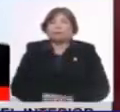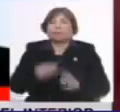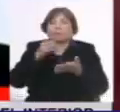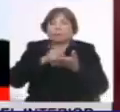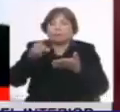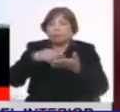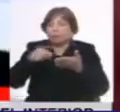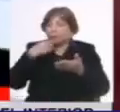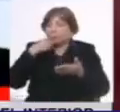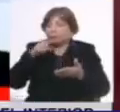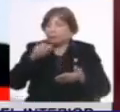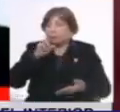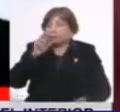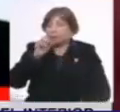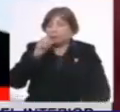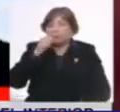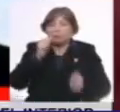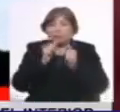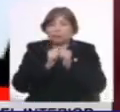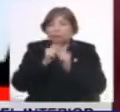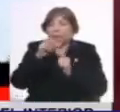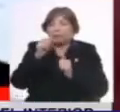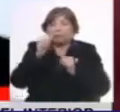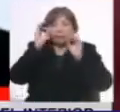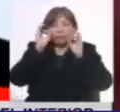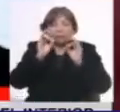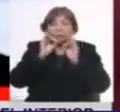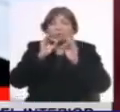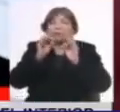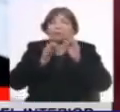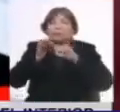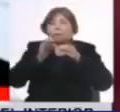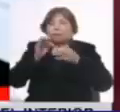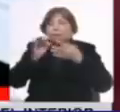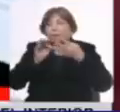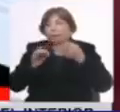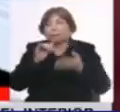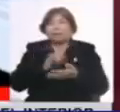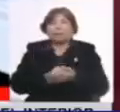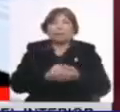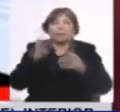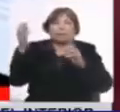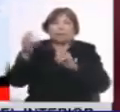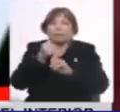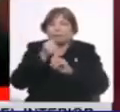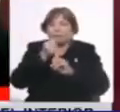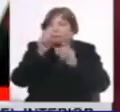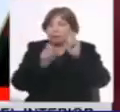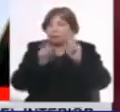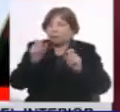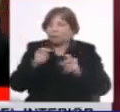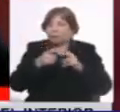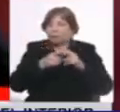dictado esta resolución con la expresa indicación de que se capture a las personas